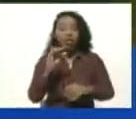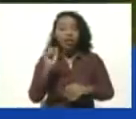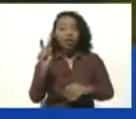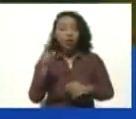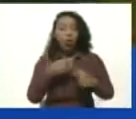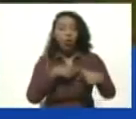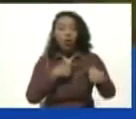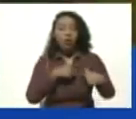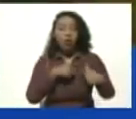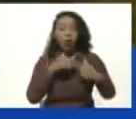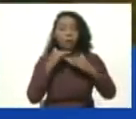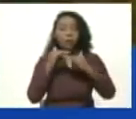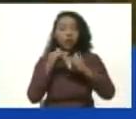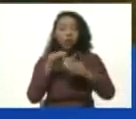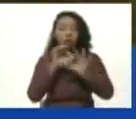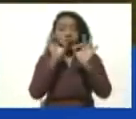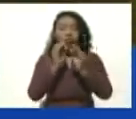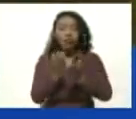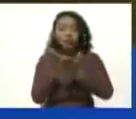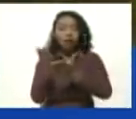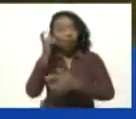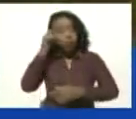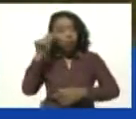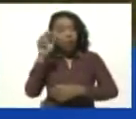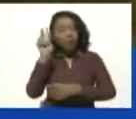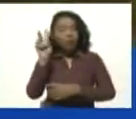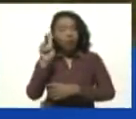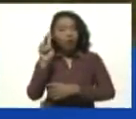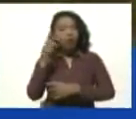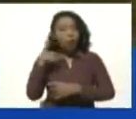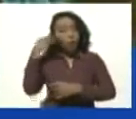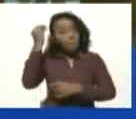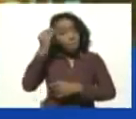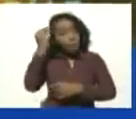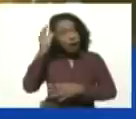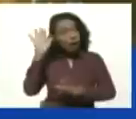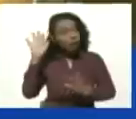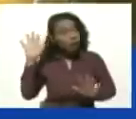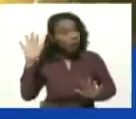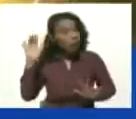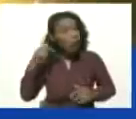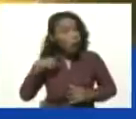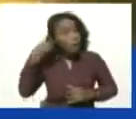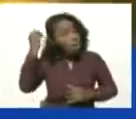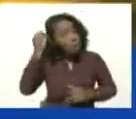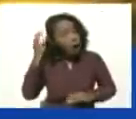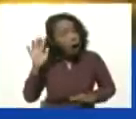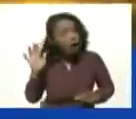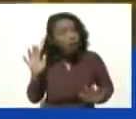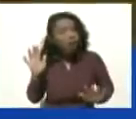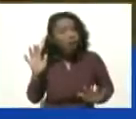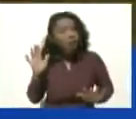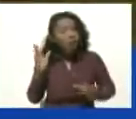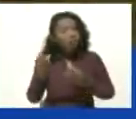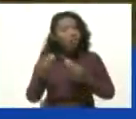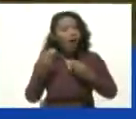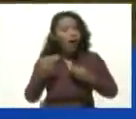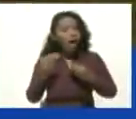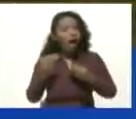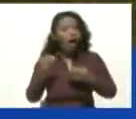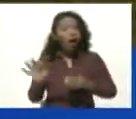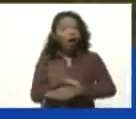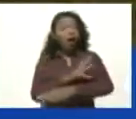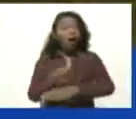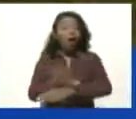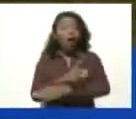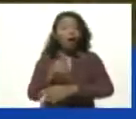Llanero le dará regalos navideños al pueblo de Venezuela. Me lo imagino. Me imagino que dará grandes conciertos en el